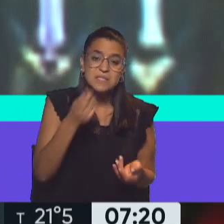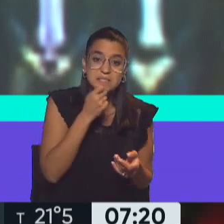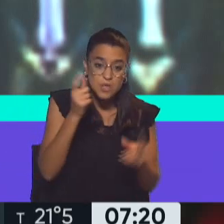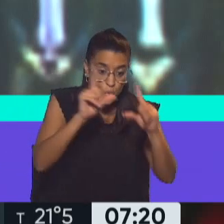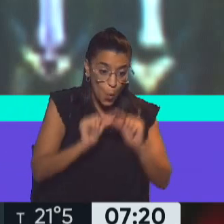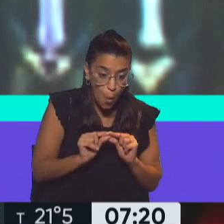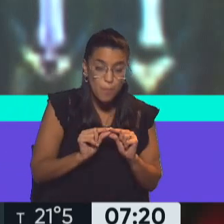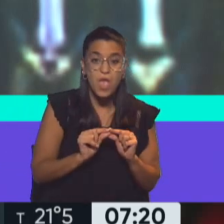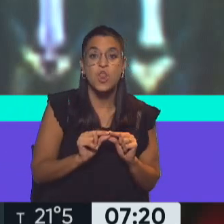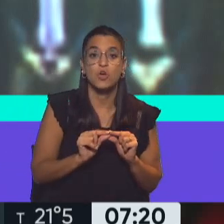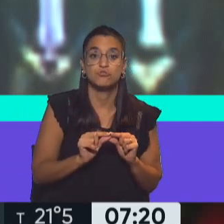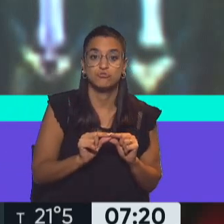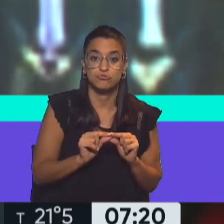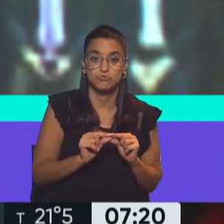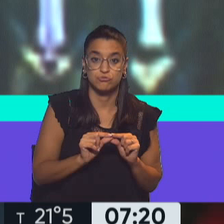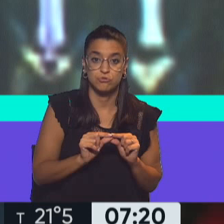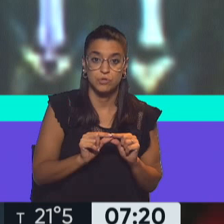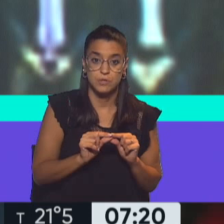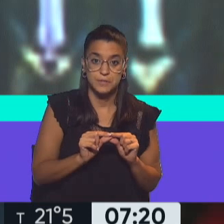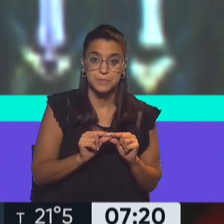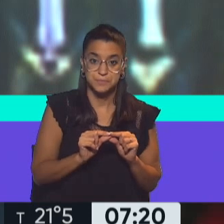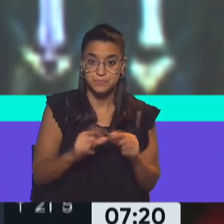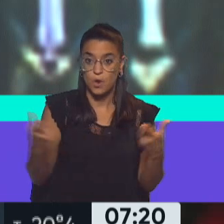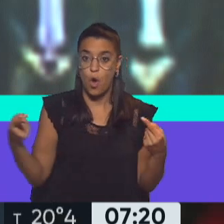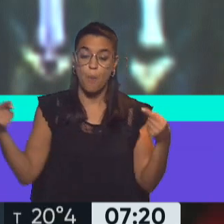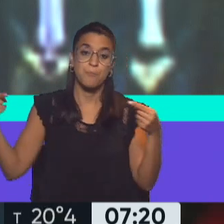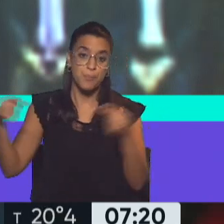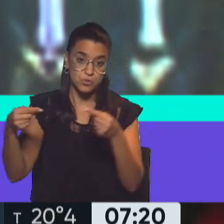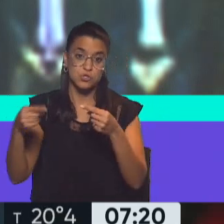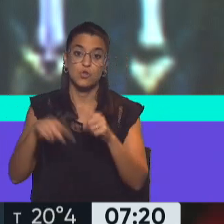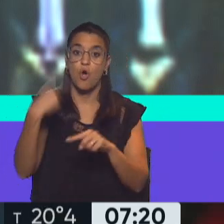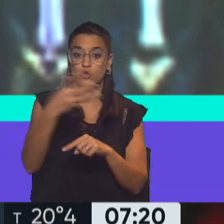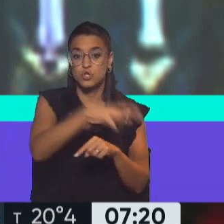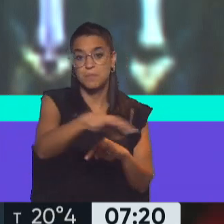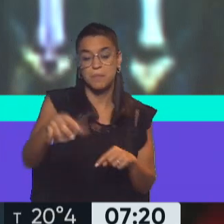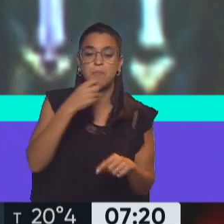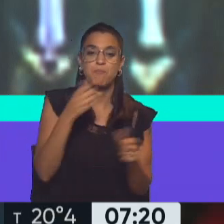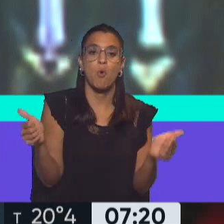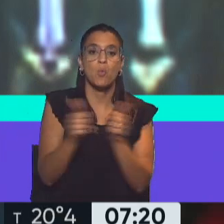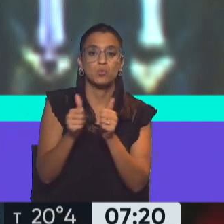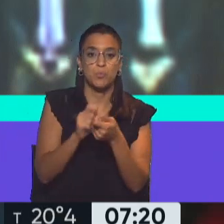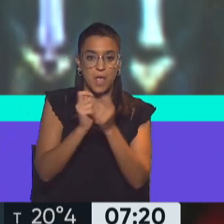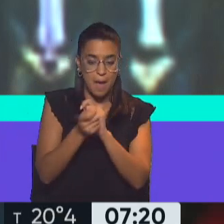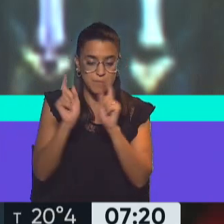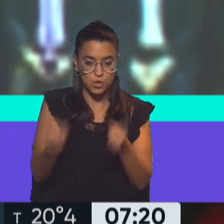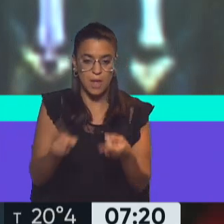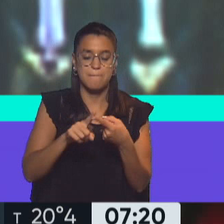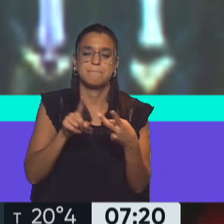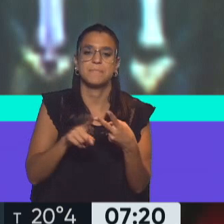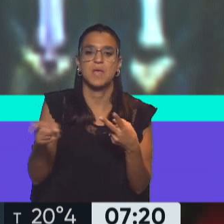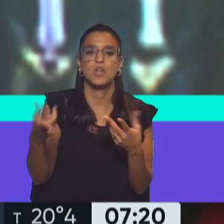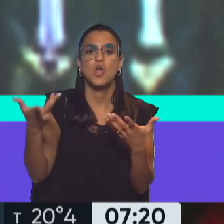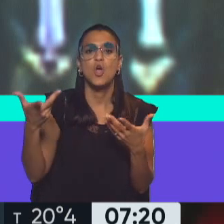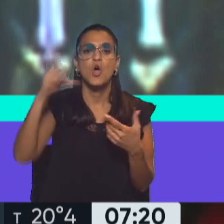números finalmente le dan a la oposición y a los otros espacios. Hablamos de Juntos por el Cambio, pero también de Consenso